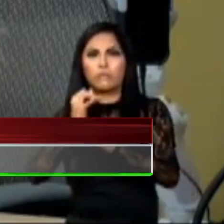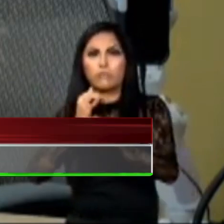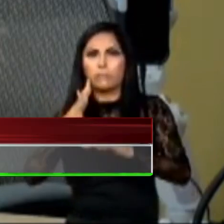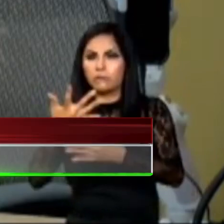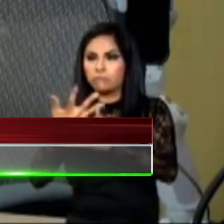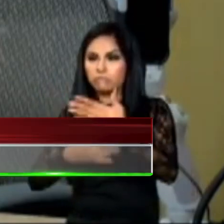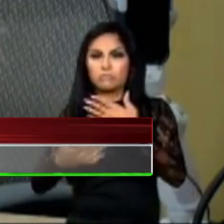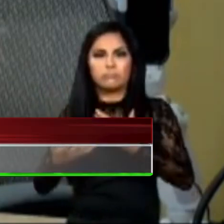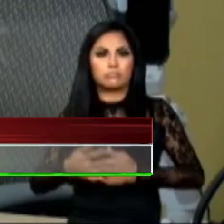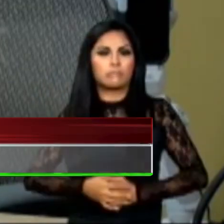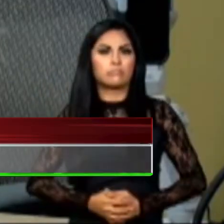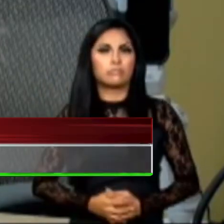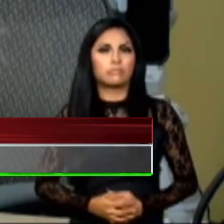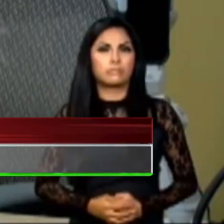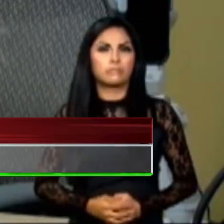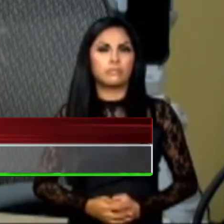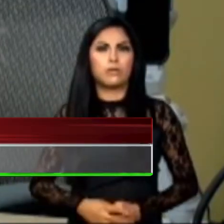como